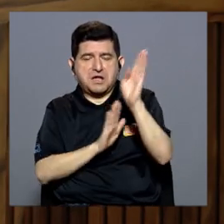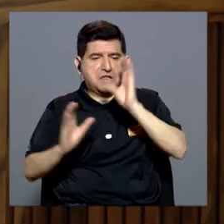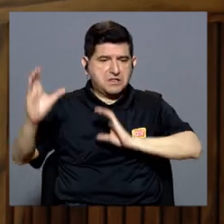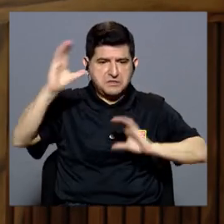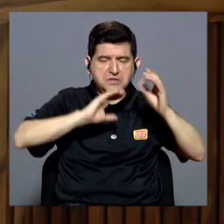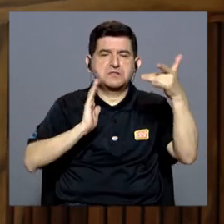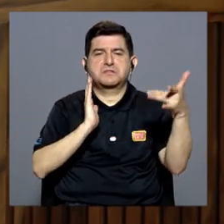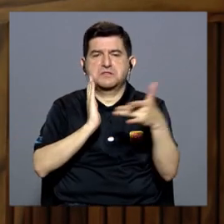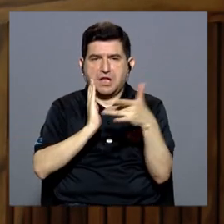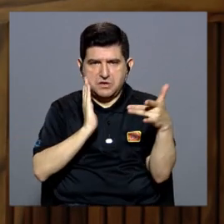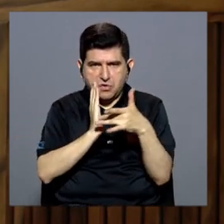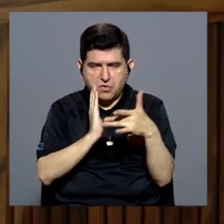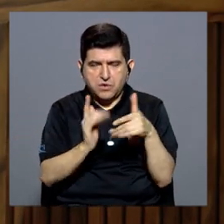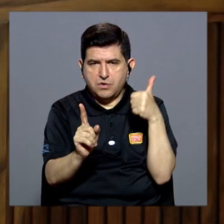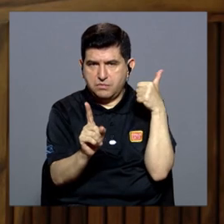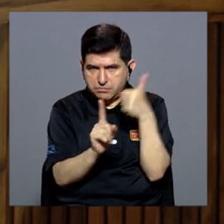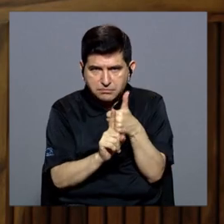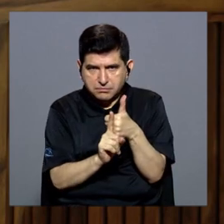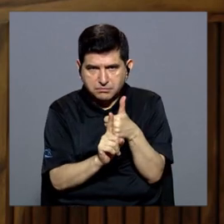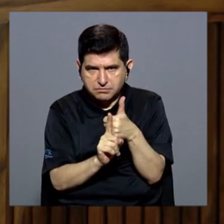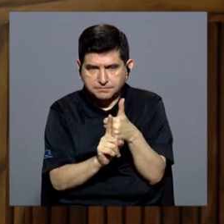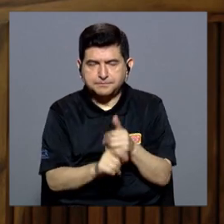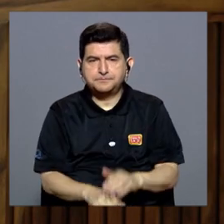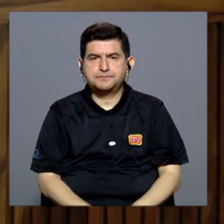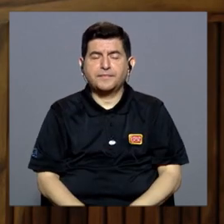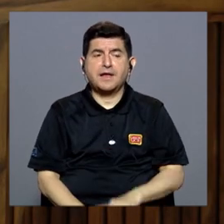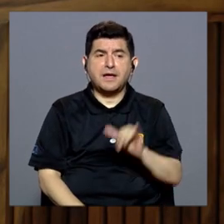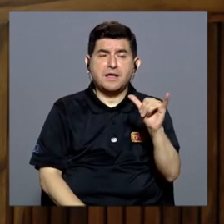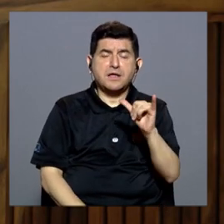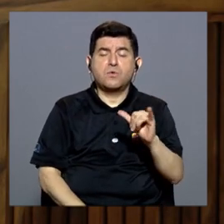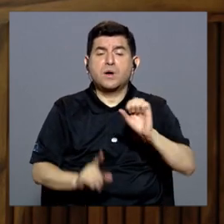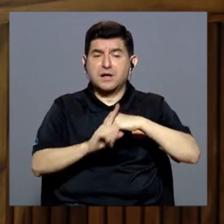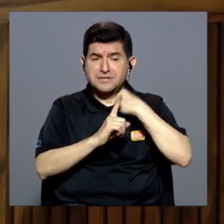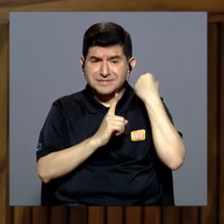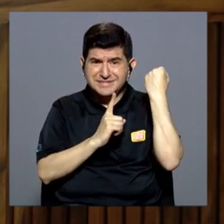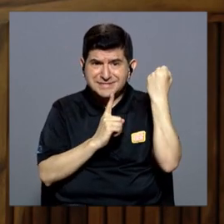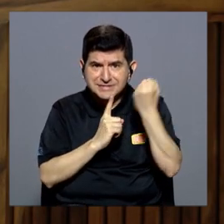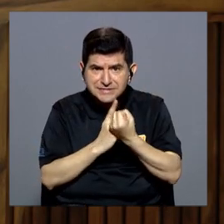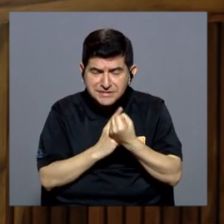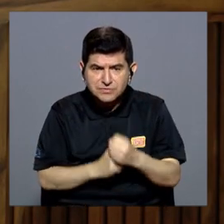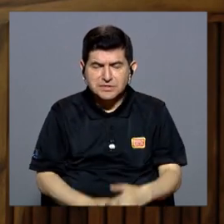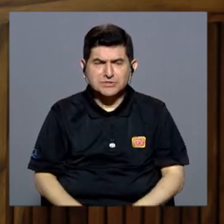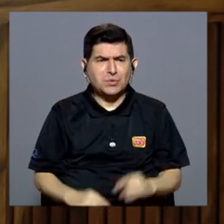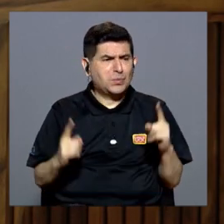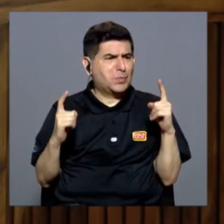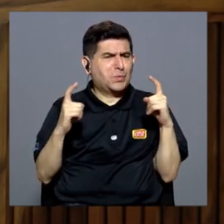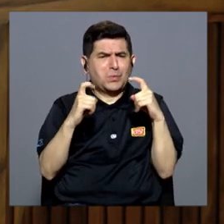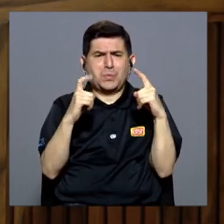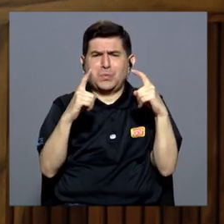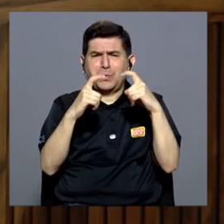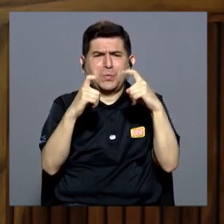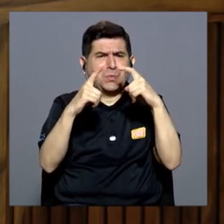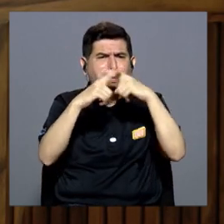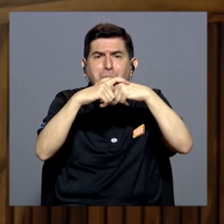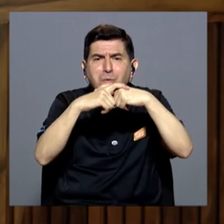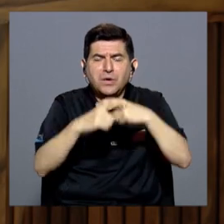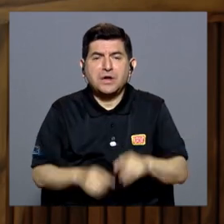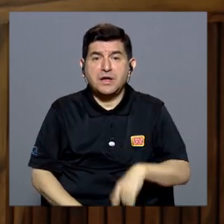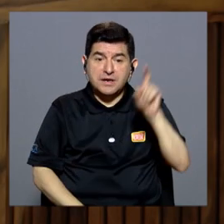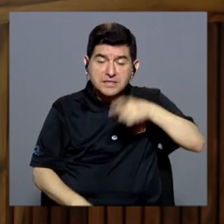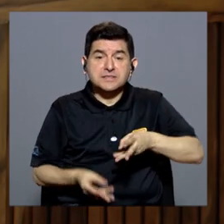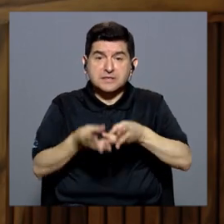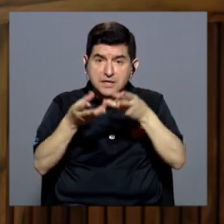científico y tecnológico propiamente dicho, estamos ante circunstancias cada vez más complejas que requieren soluciones